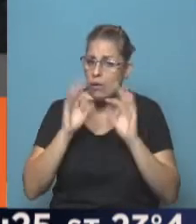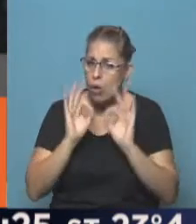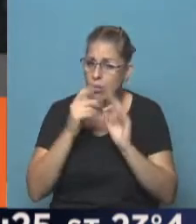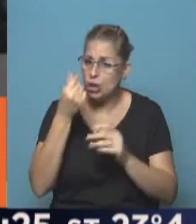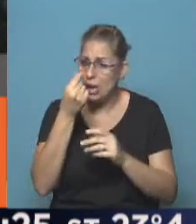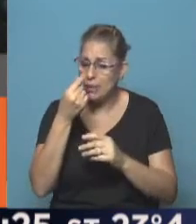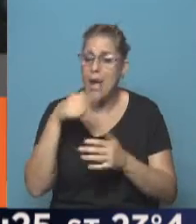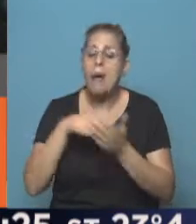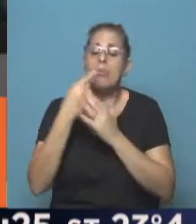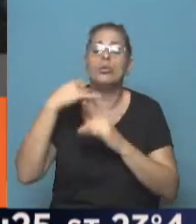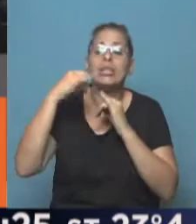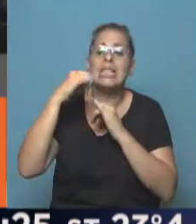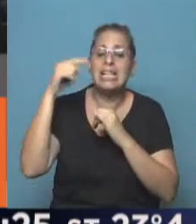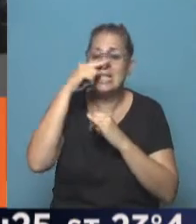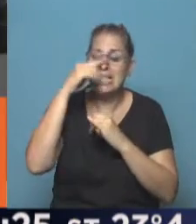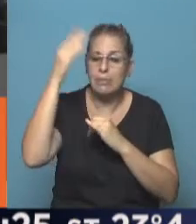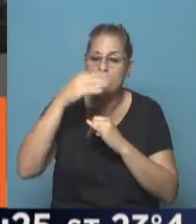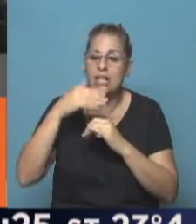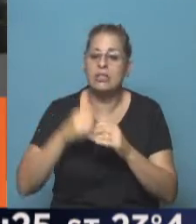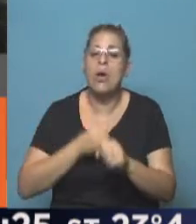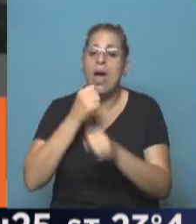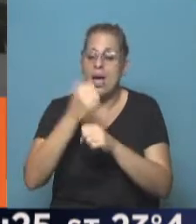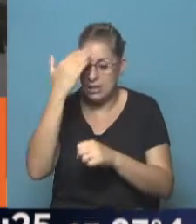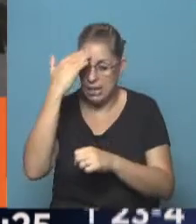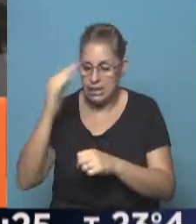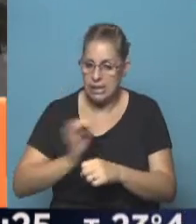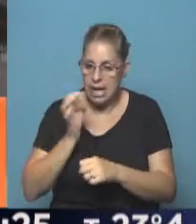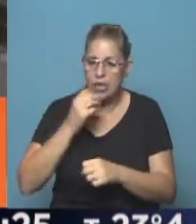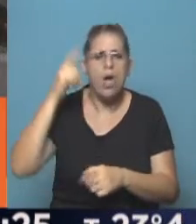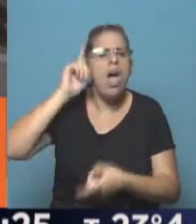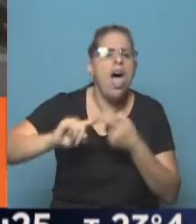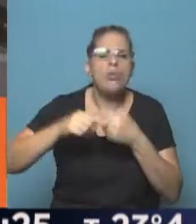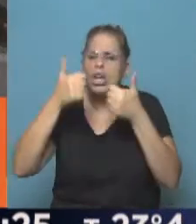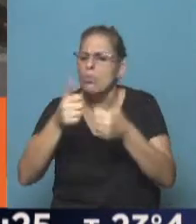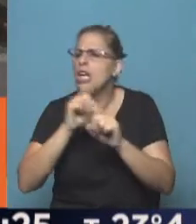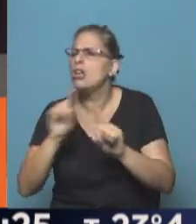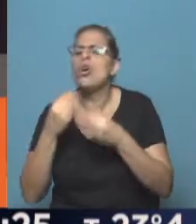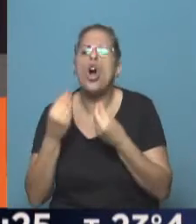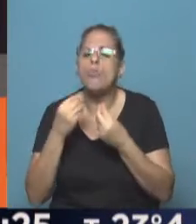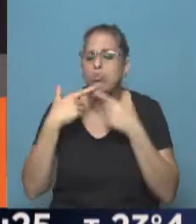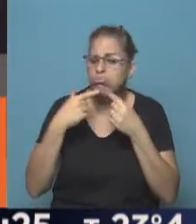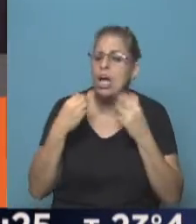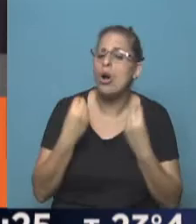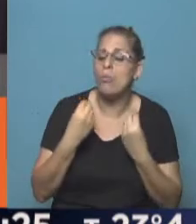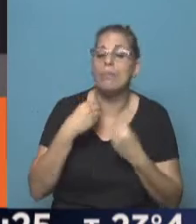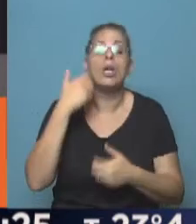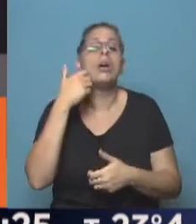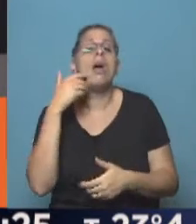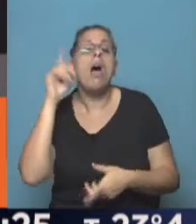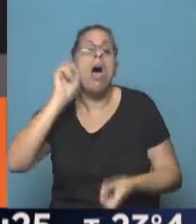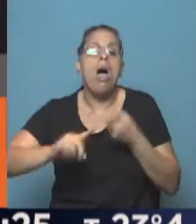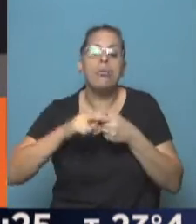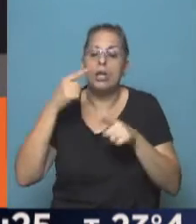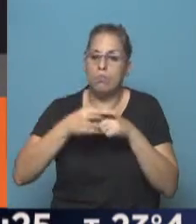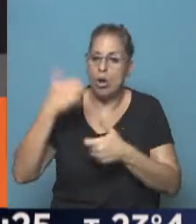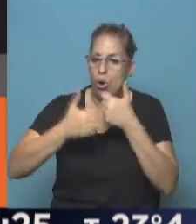tasa de interés del 7% a 15 años. ¿Es un buen acuerdo, un mal acuerdo? Porque ha sido muy criticado. Bueno, los acuerdos concursales normalmente son